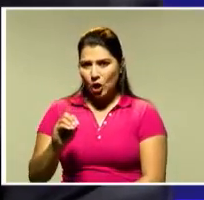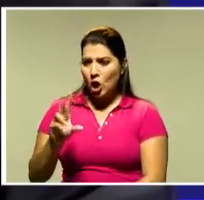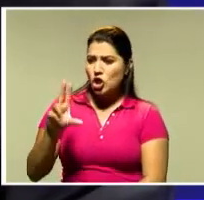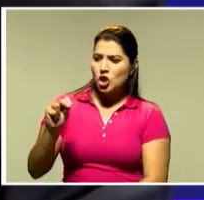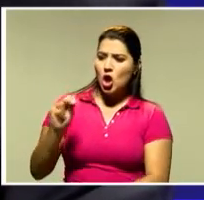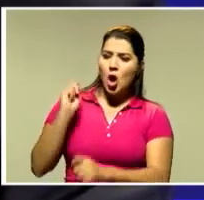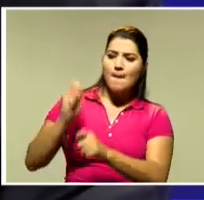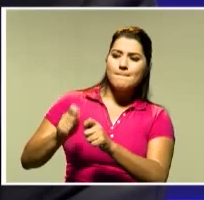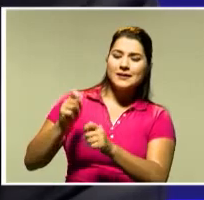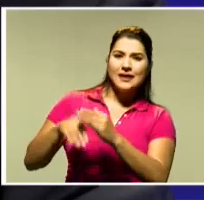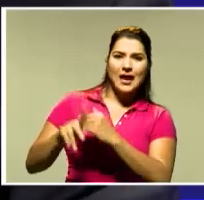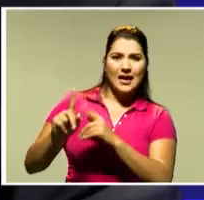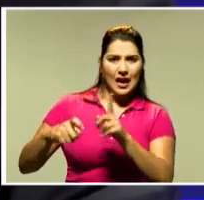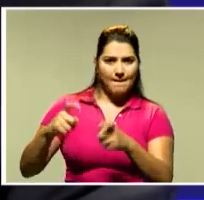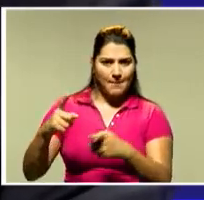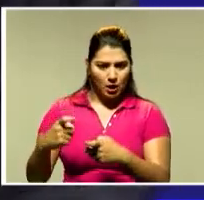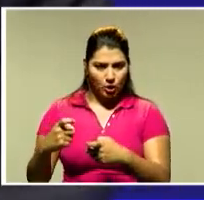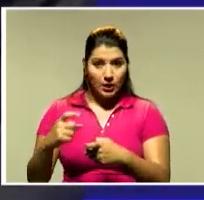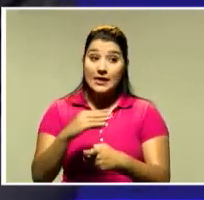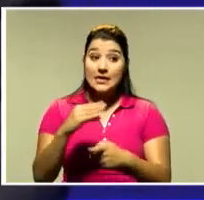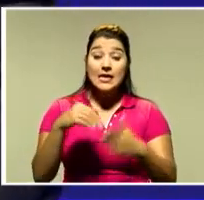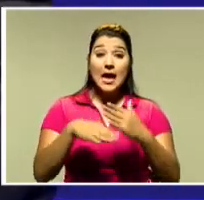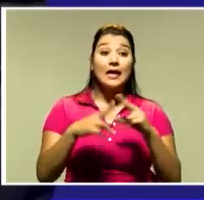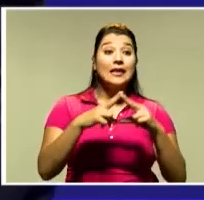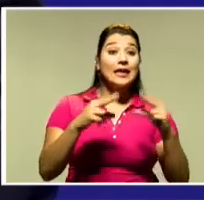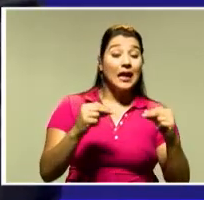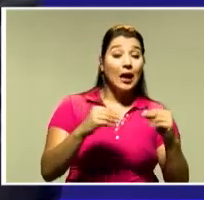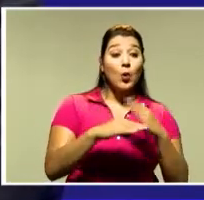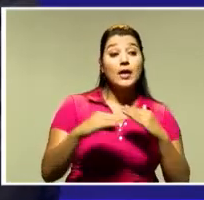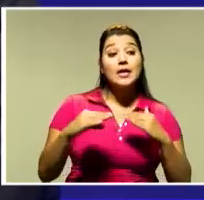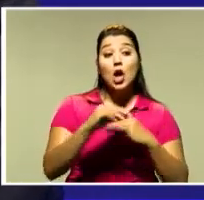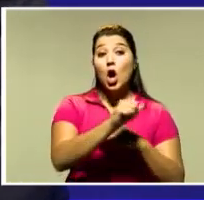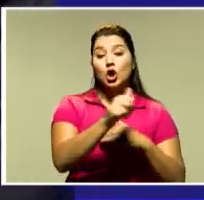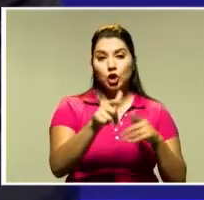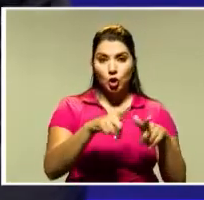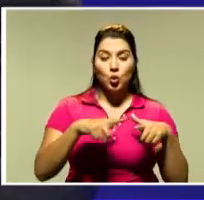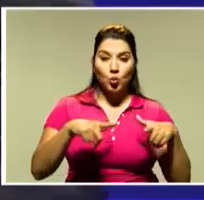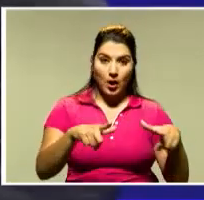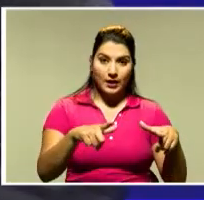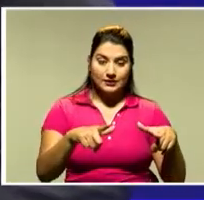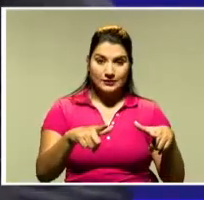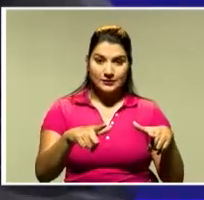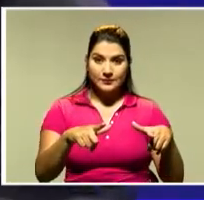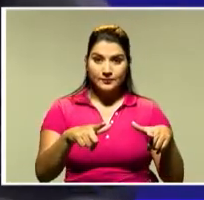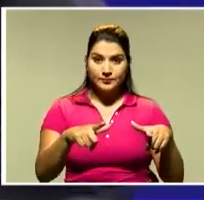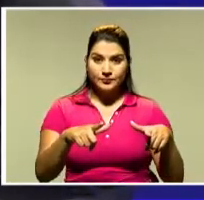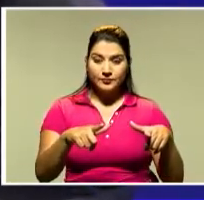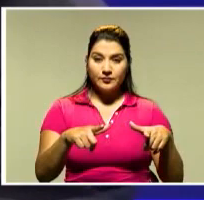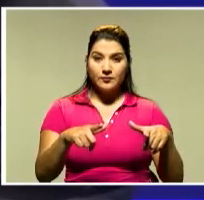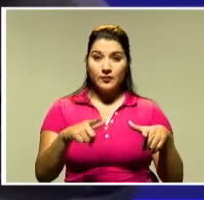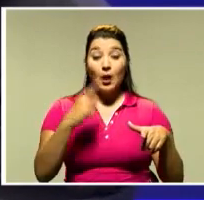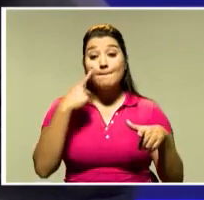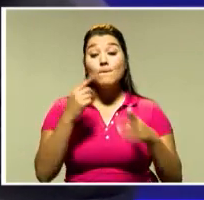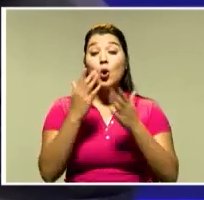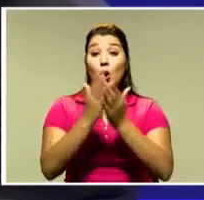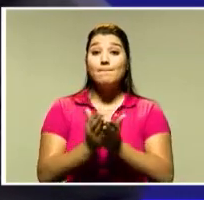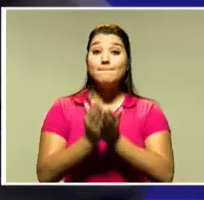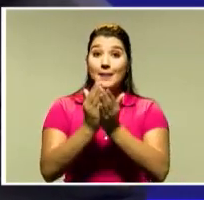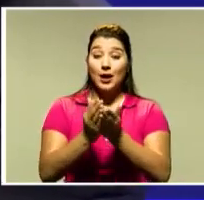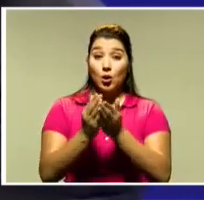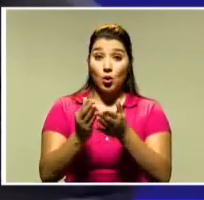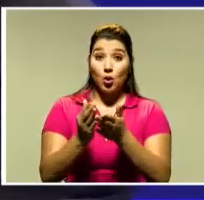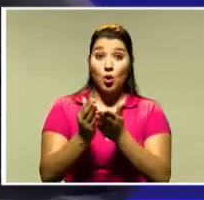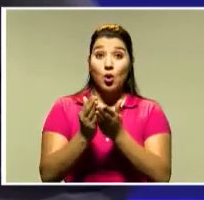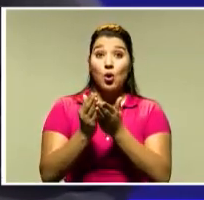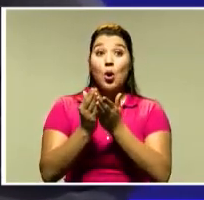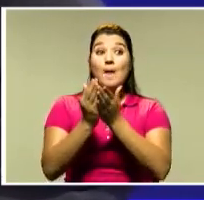además en Nicaragua y en cualquier otro lado, a veces o últimamente, por parte de embarcaciones